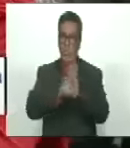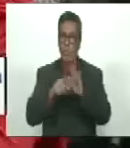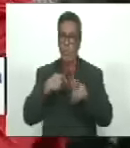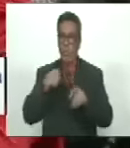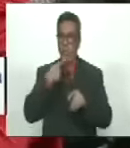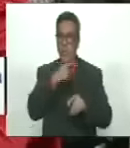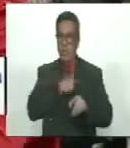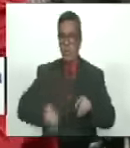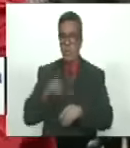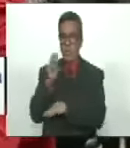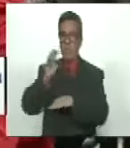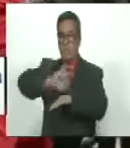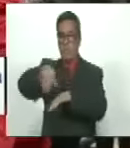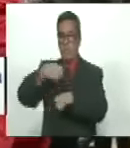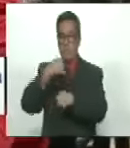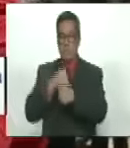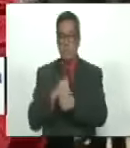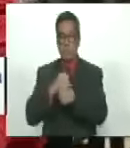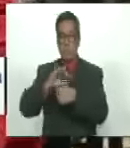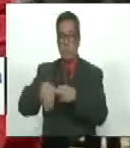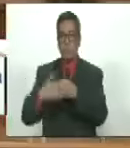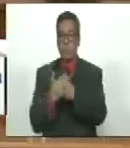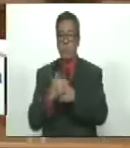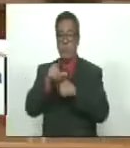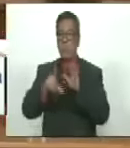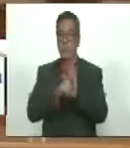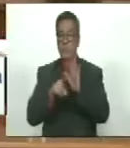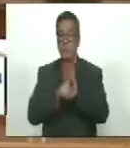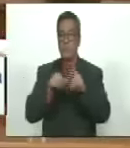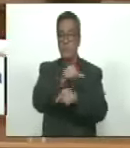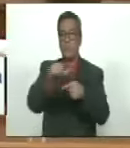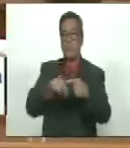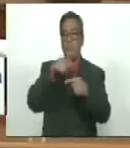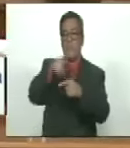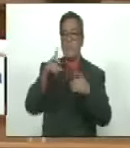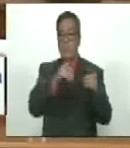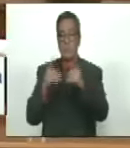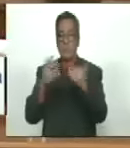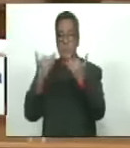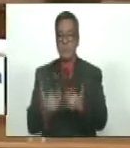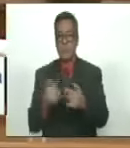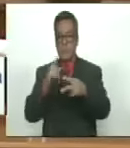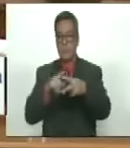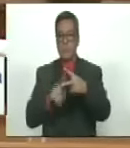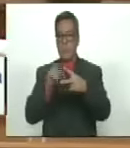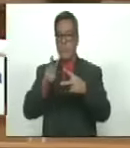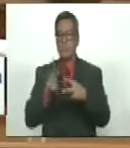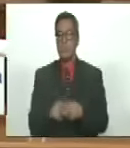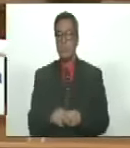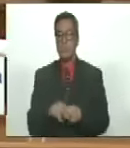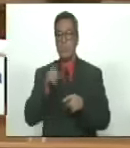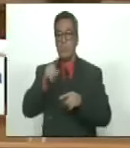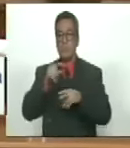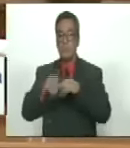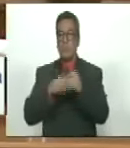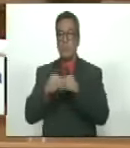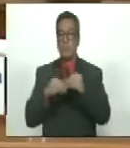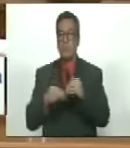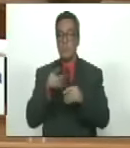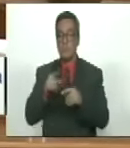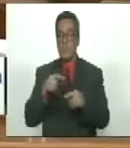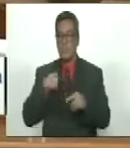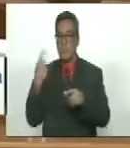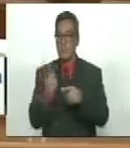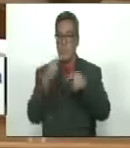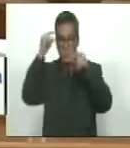compañero presidente de la Asamblea Nacional, Jorge Rodríguez, es que quiere que esta ley, la semana que viene la estemos discutiendo ya en segunda. Eso implica, por eso